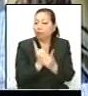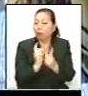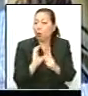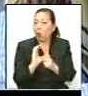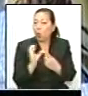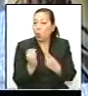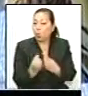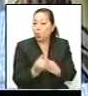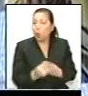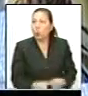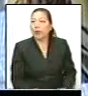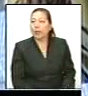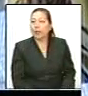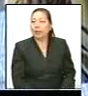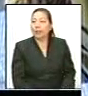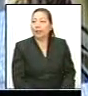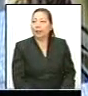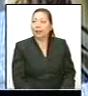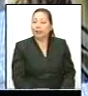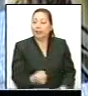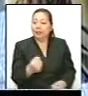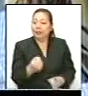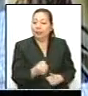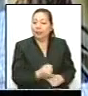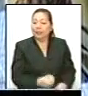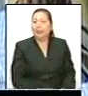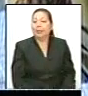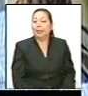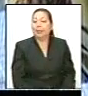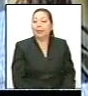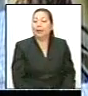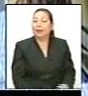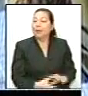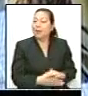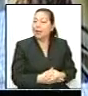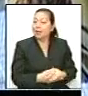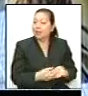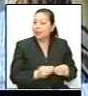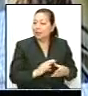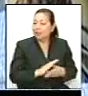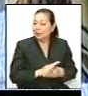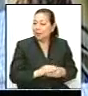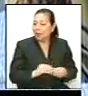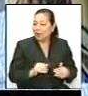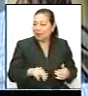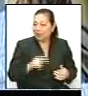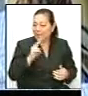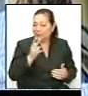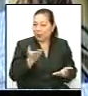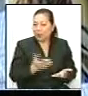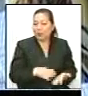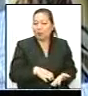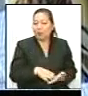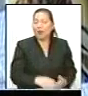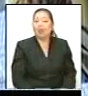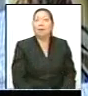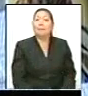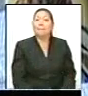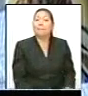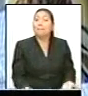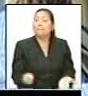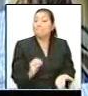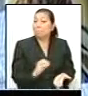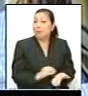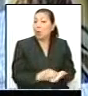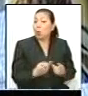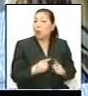porque se ha atentado contra el patrimonio histórico cultural de nuestro pueblo. Y mucho más cuando